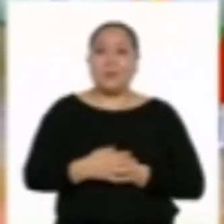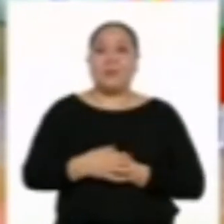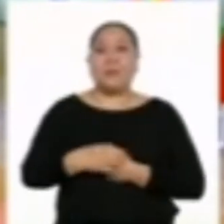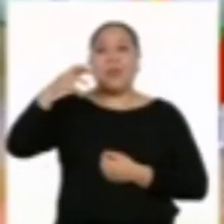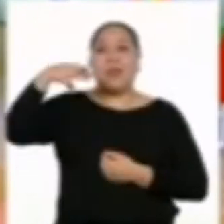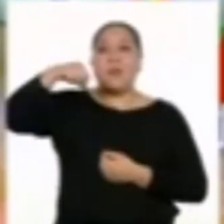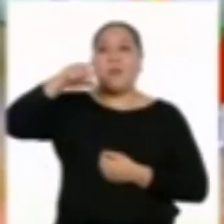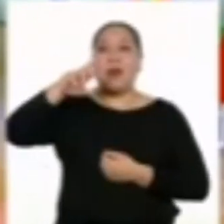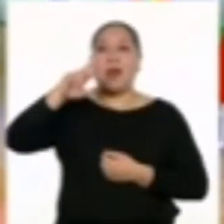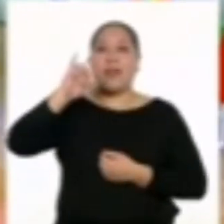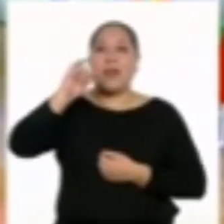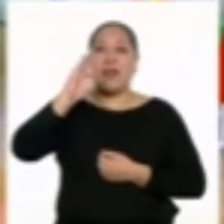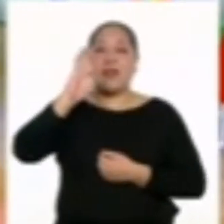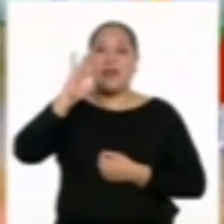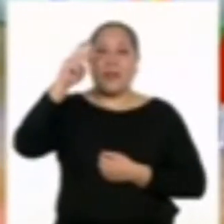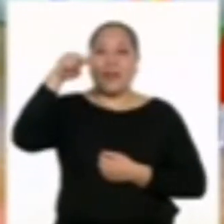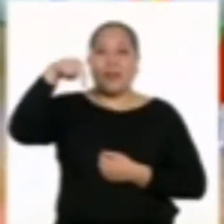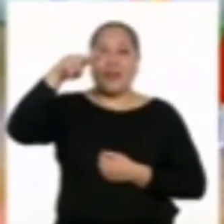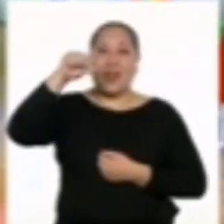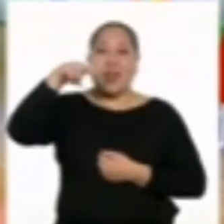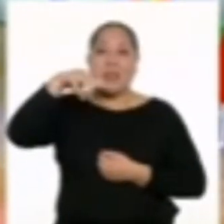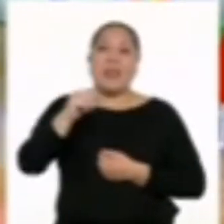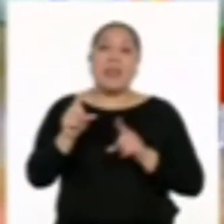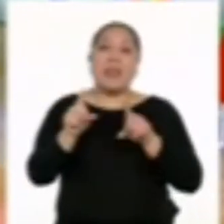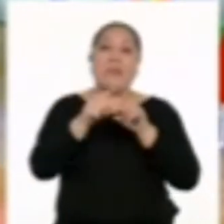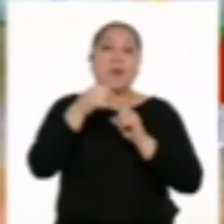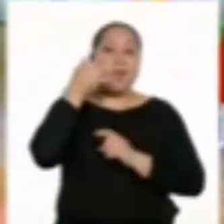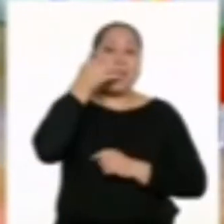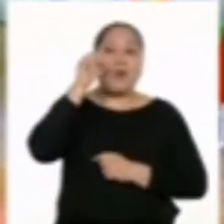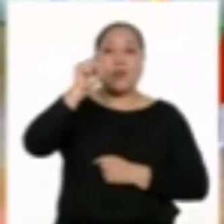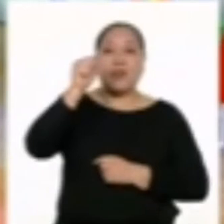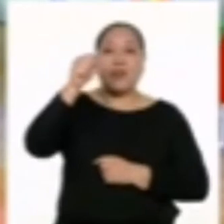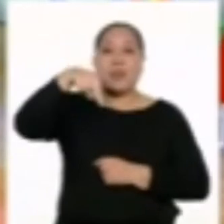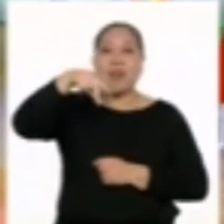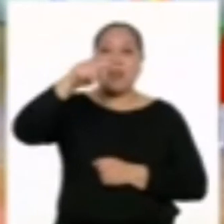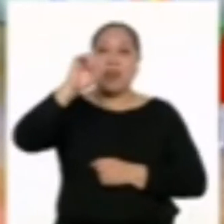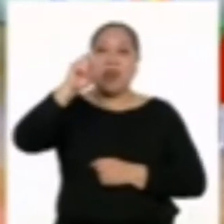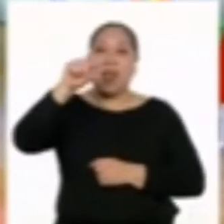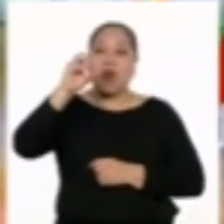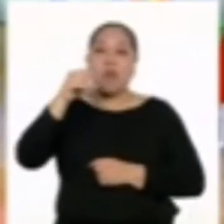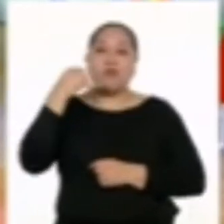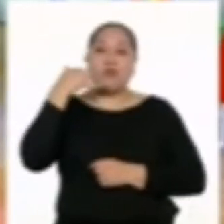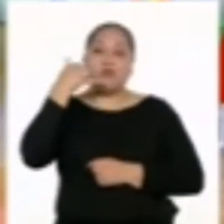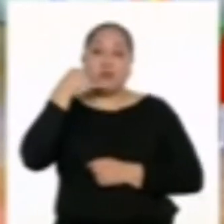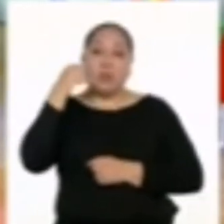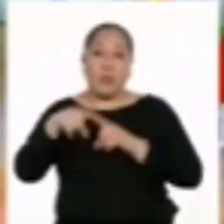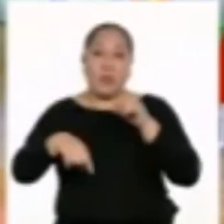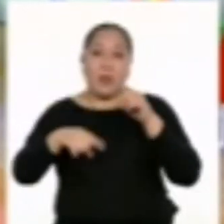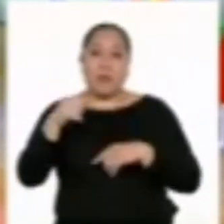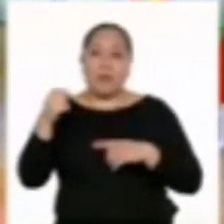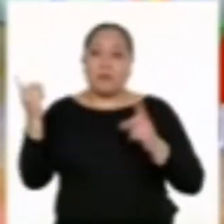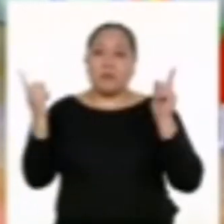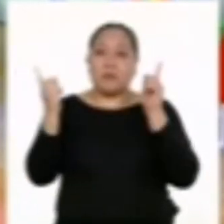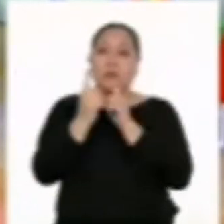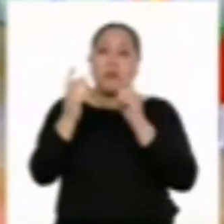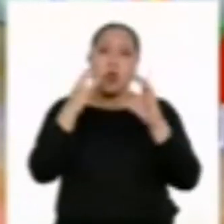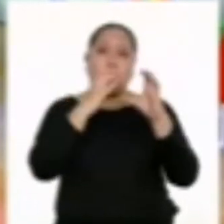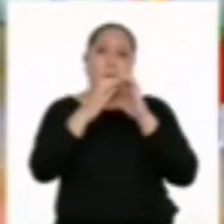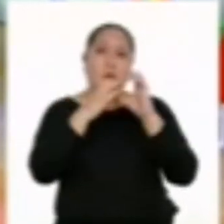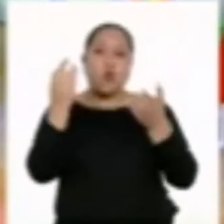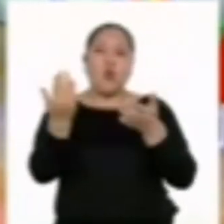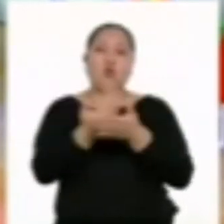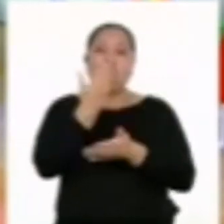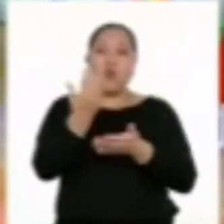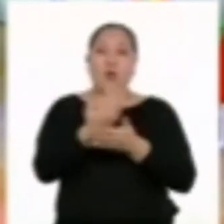Fernanda y Santiago, dos primos que viven en distintas regiones de nuestro país. Ambos, a través de una llamada, conversaron en torno a esta